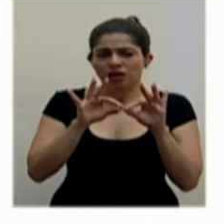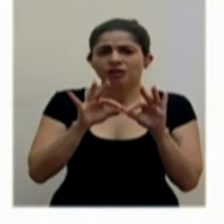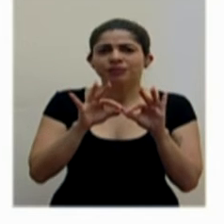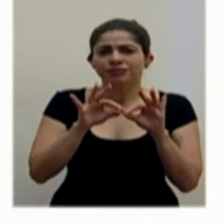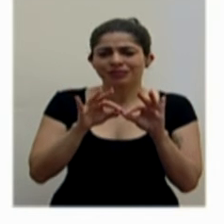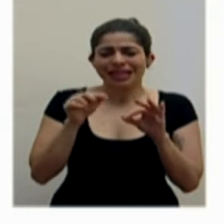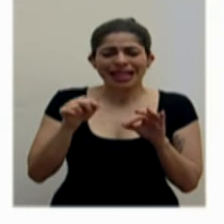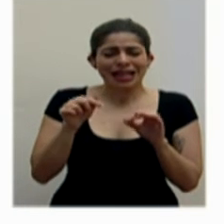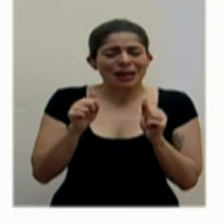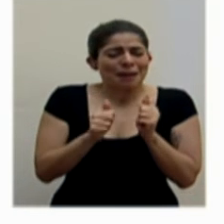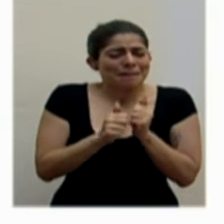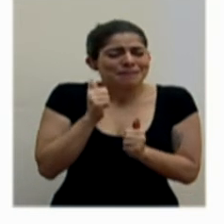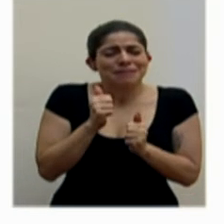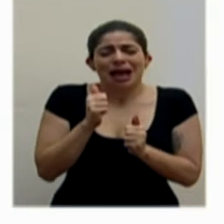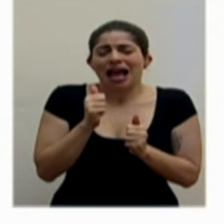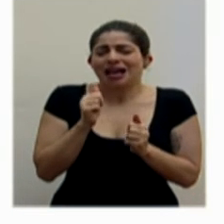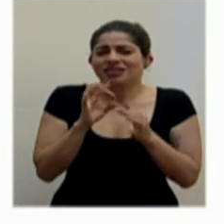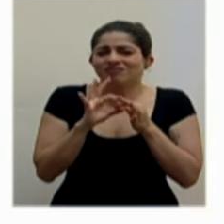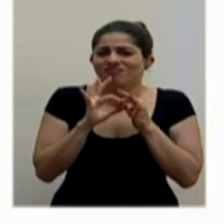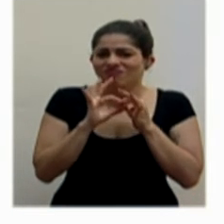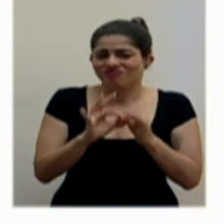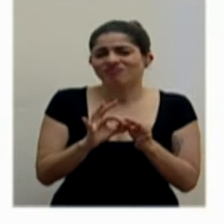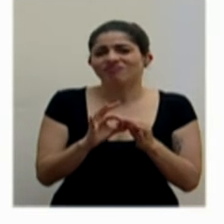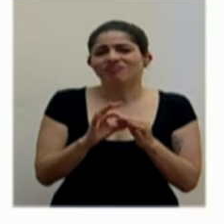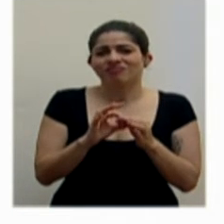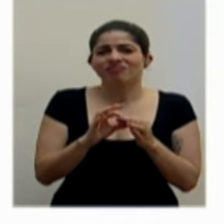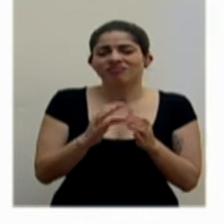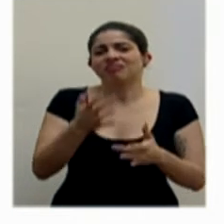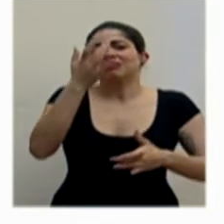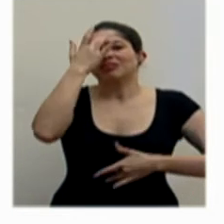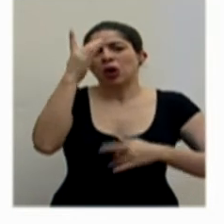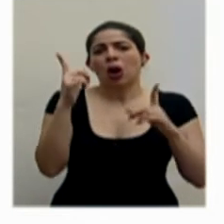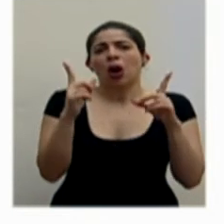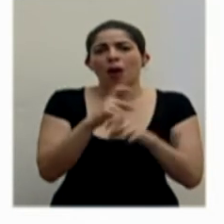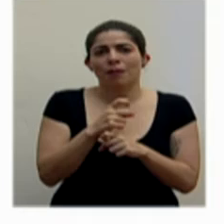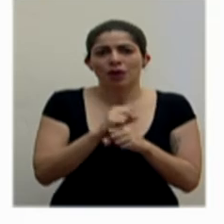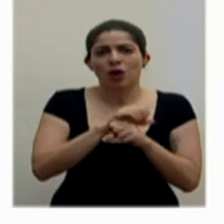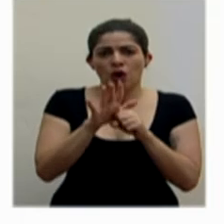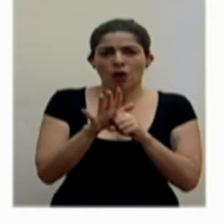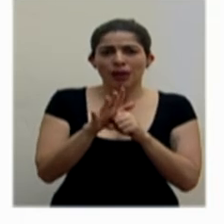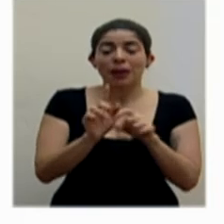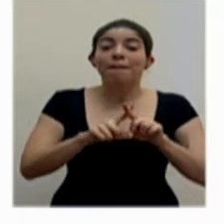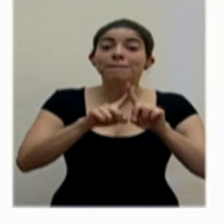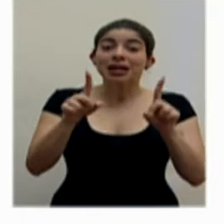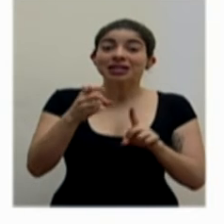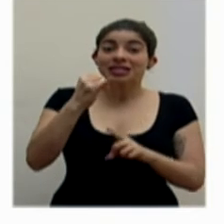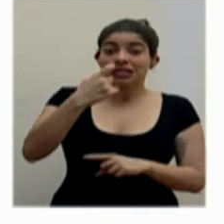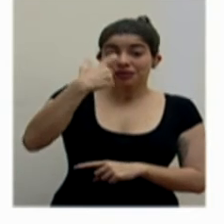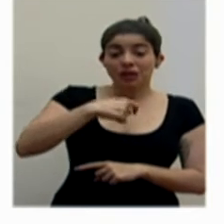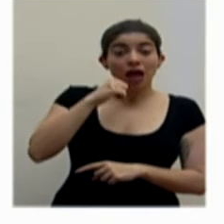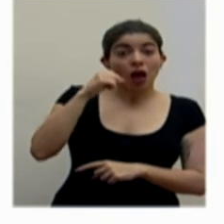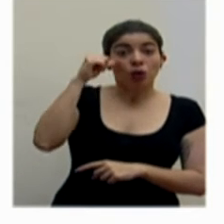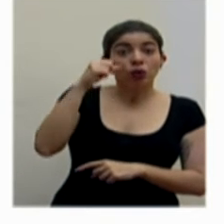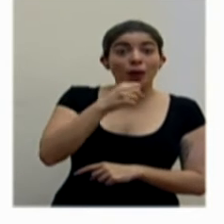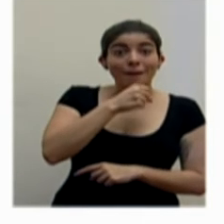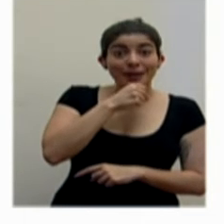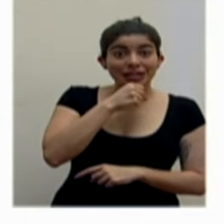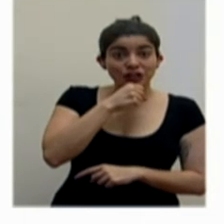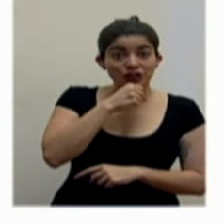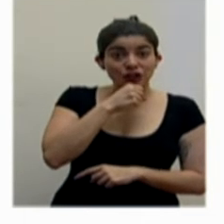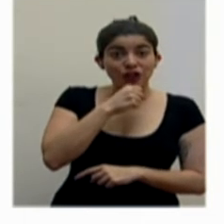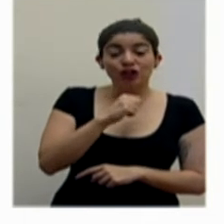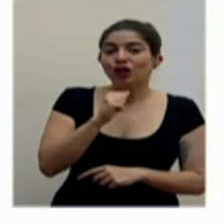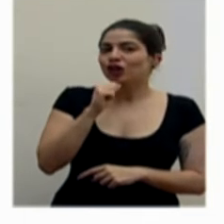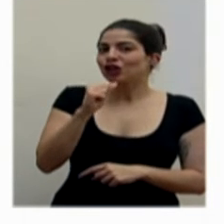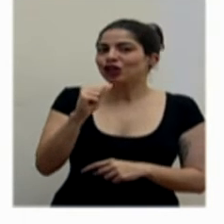Es lo que más se correlaciona con una complicación por COVID-19. Pero ser un adulto mayor no